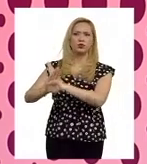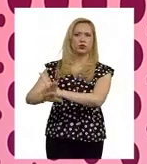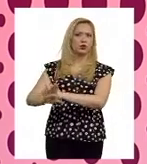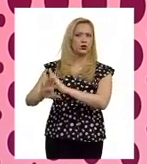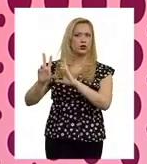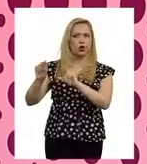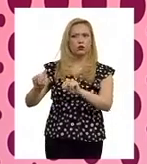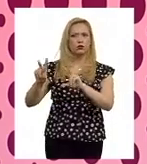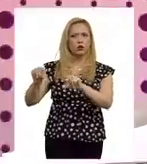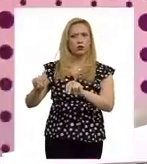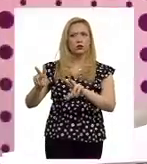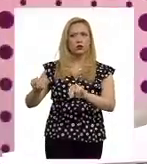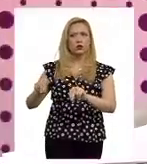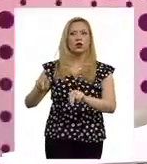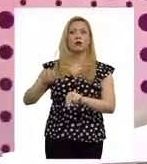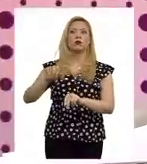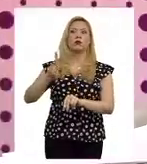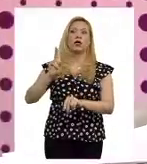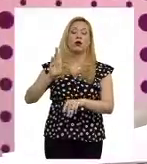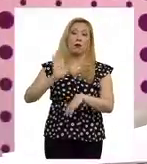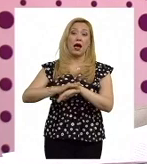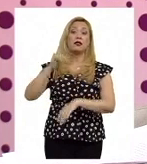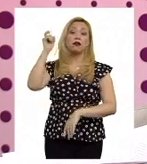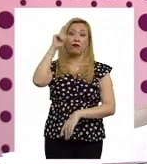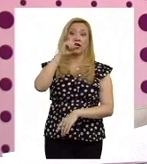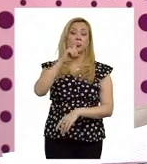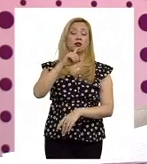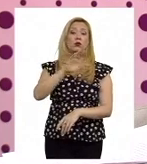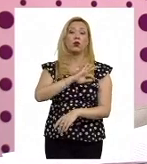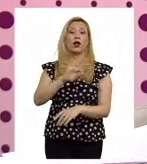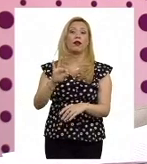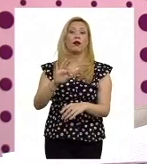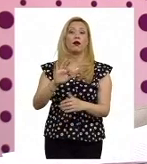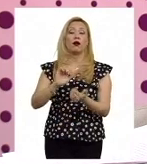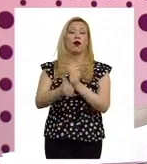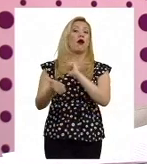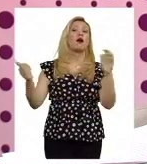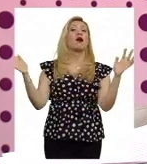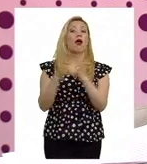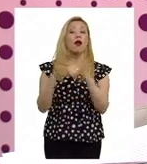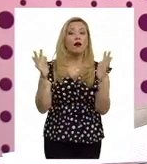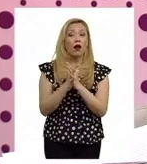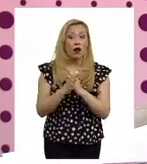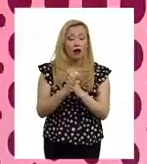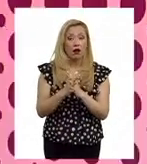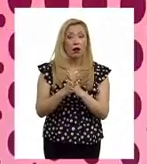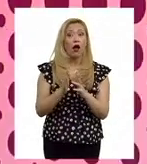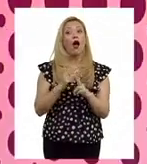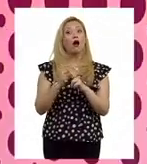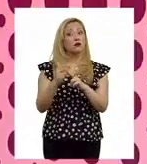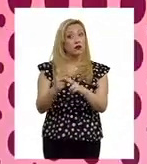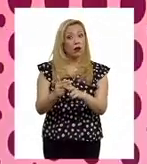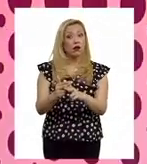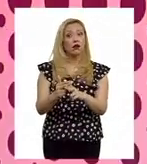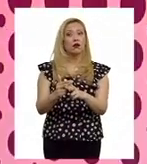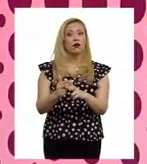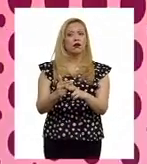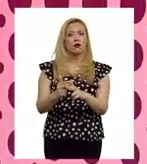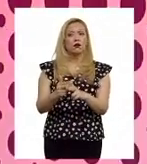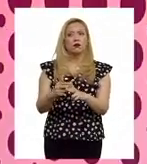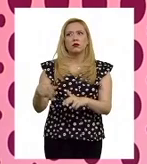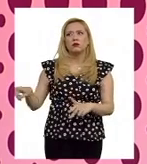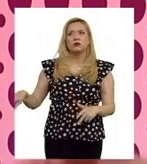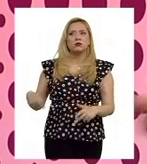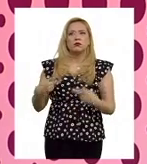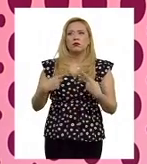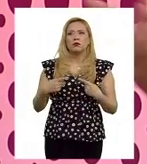la situación se vuelve más difícil porque esto genera conflictos y finalmente la gente no tiene nada